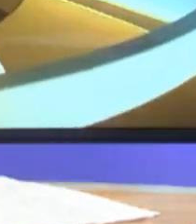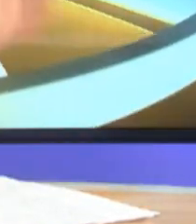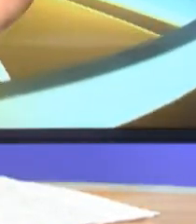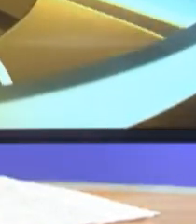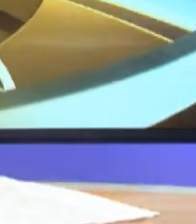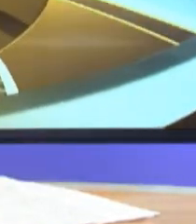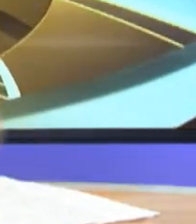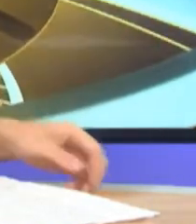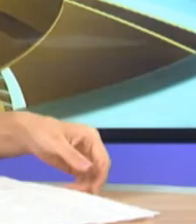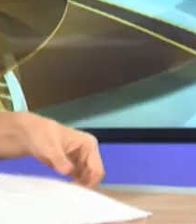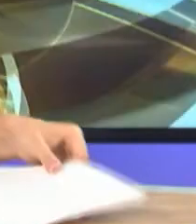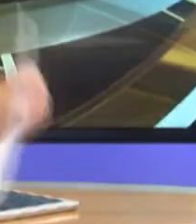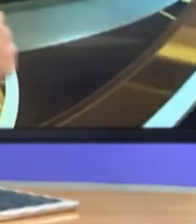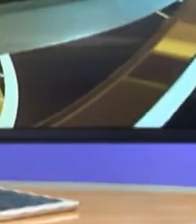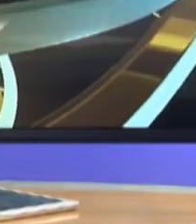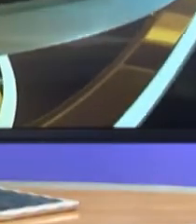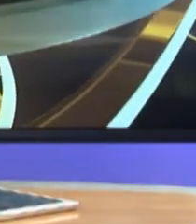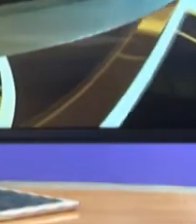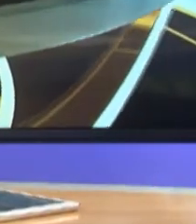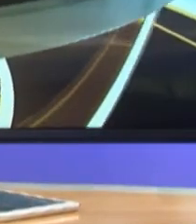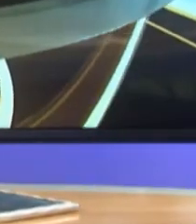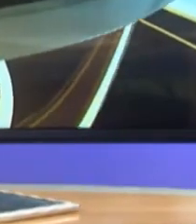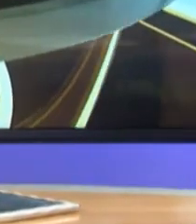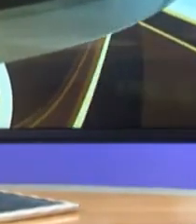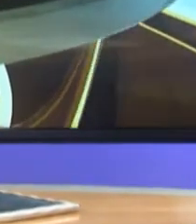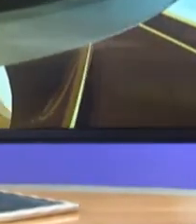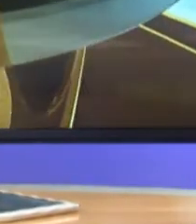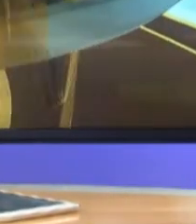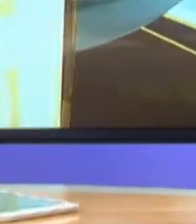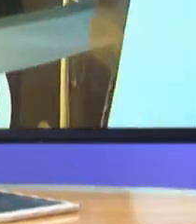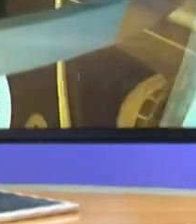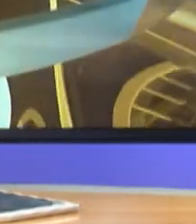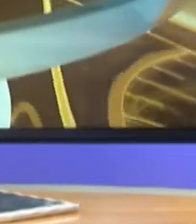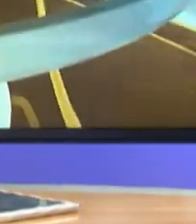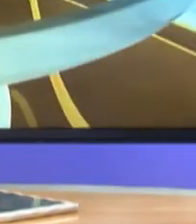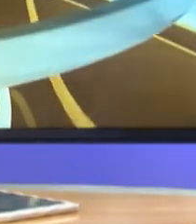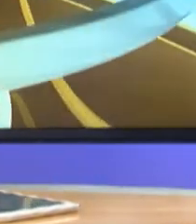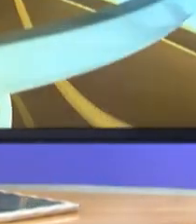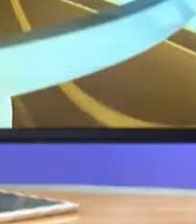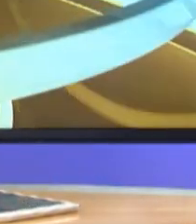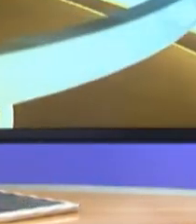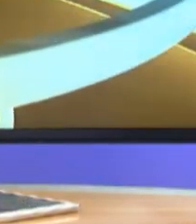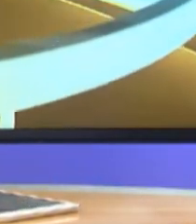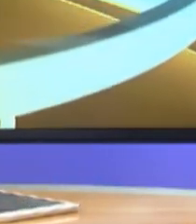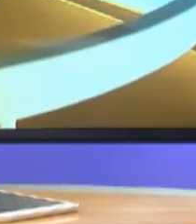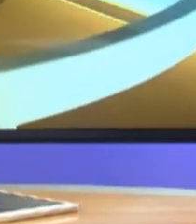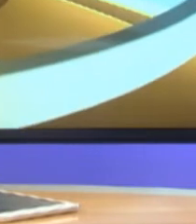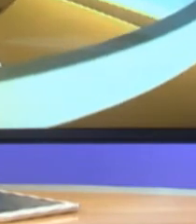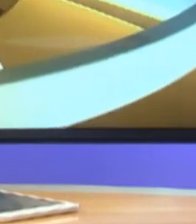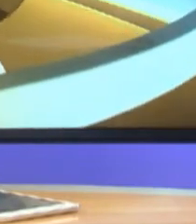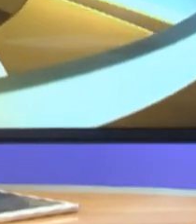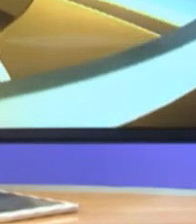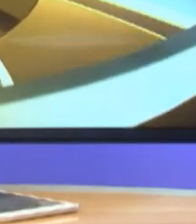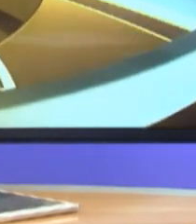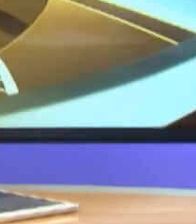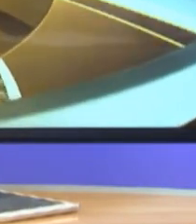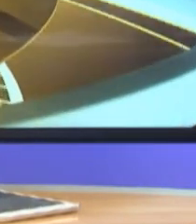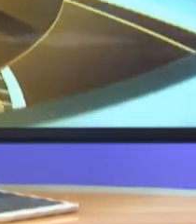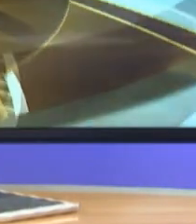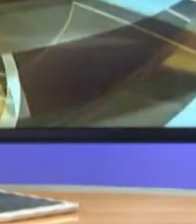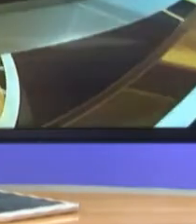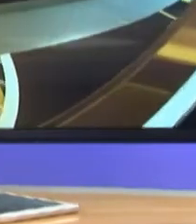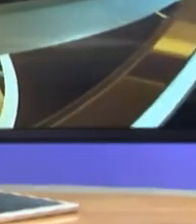el otro tema, senadora, ¿se le puede creer al secretario de Gobernación cuando el día de hoy les decía en el pleno: todo lo que he logrado ha sido con